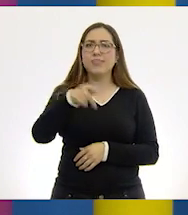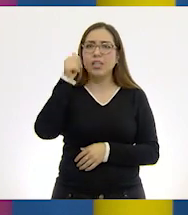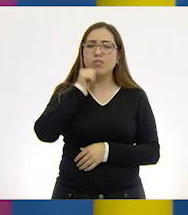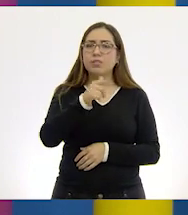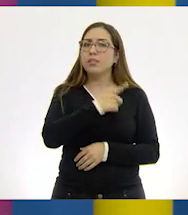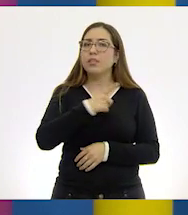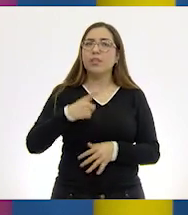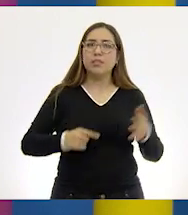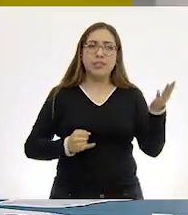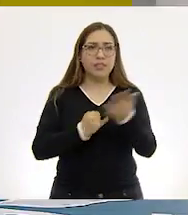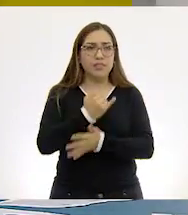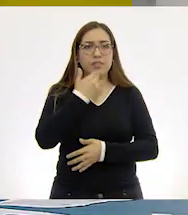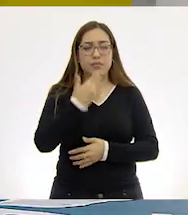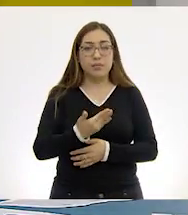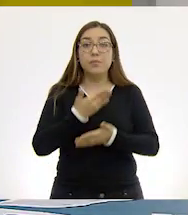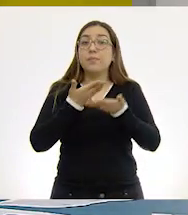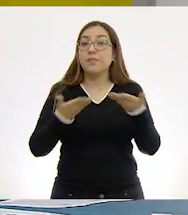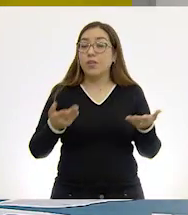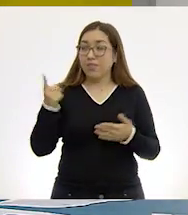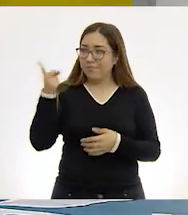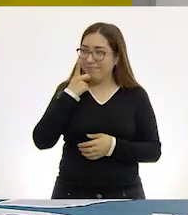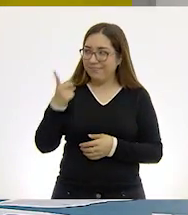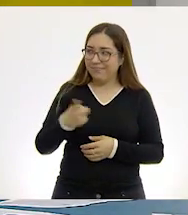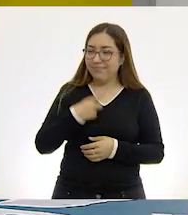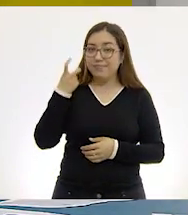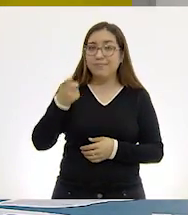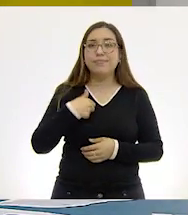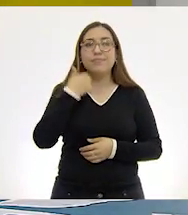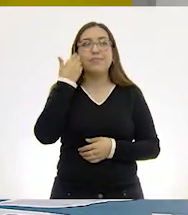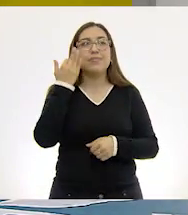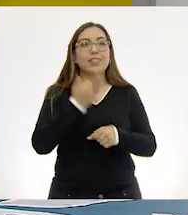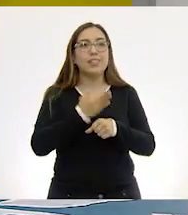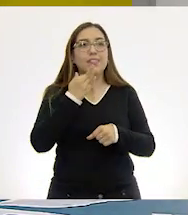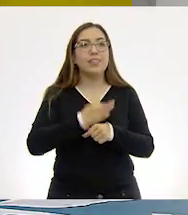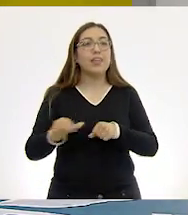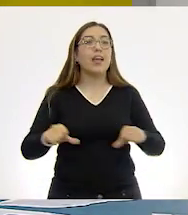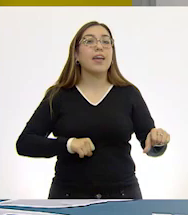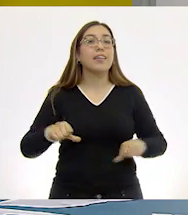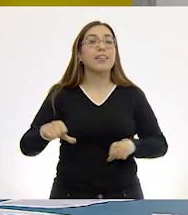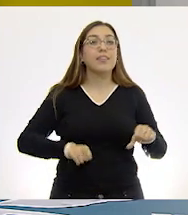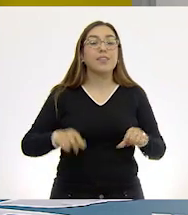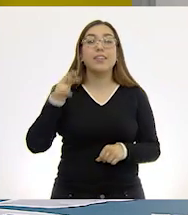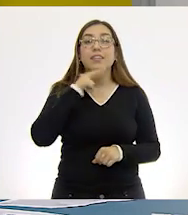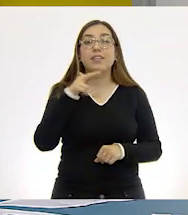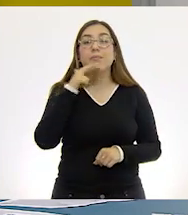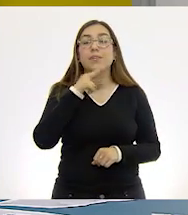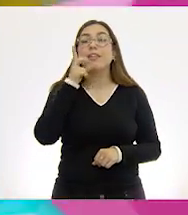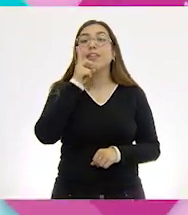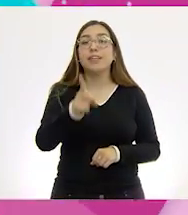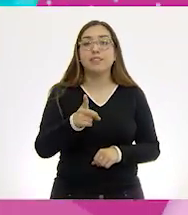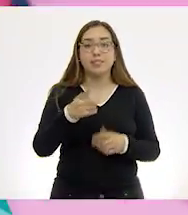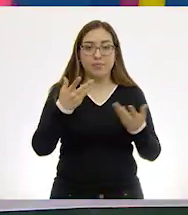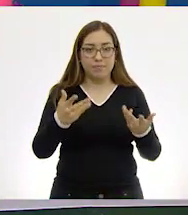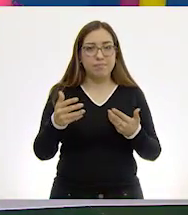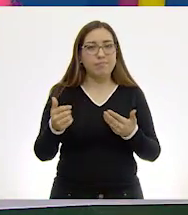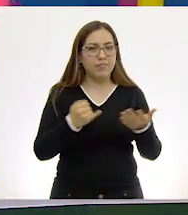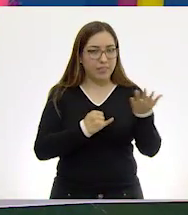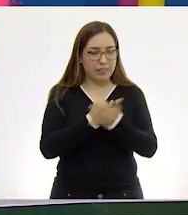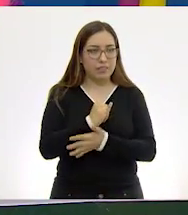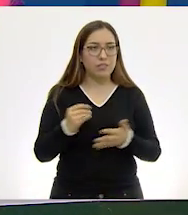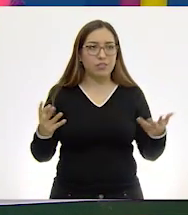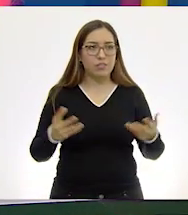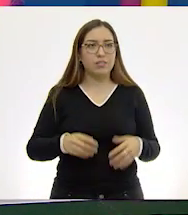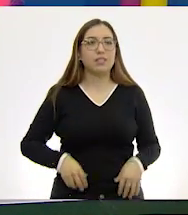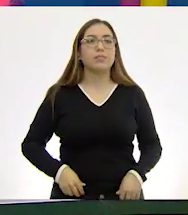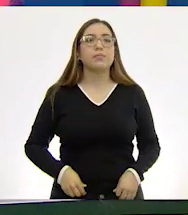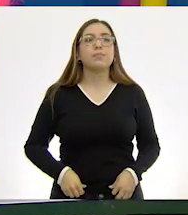hacerlo. Pues, ya que lo mencionas, me gustaría que hiciéramos una actividad muy rápida que implica tomar decisiones. Ajá. Fíjate bien.